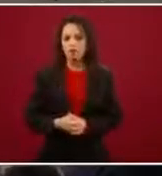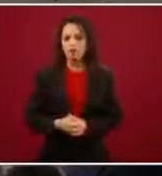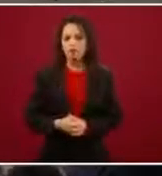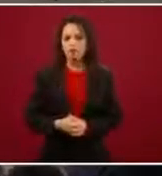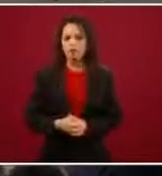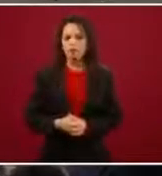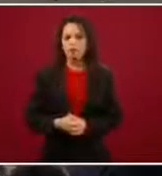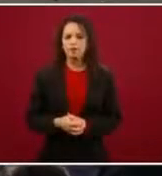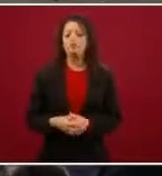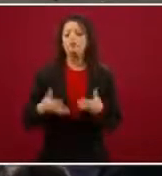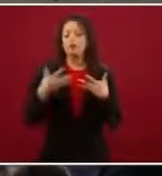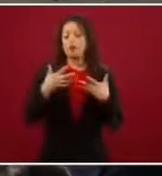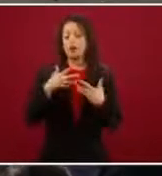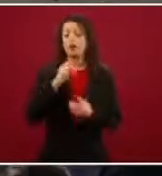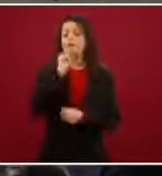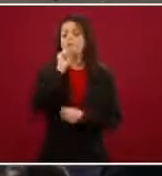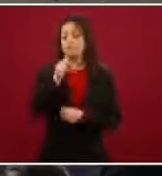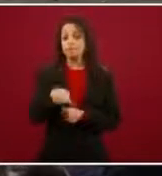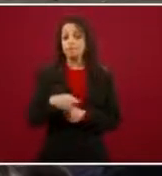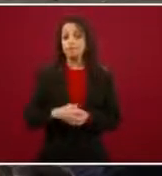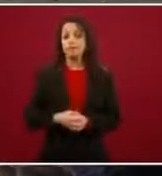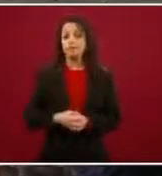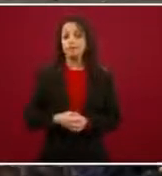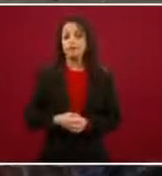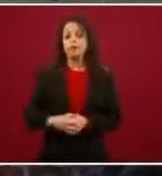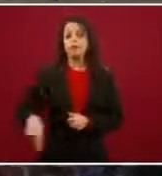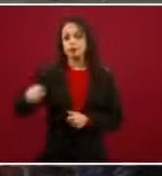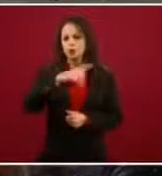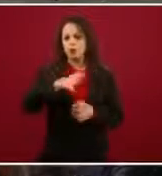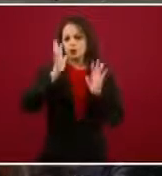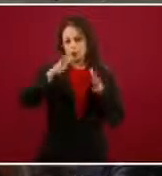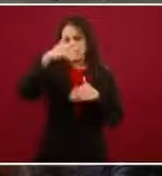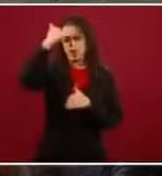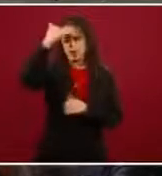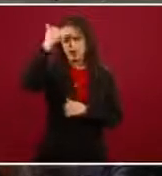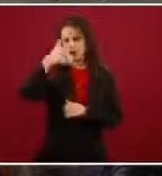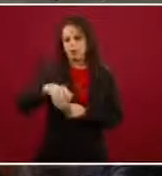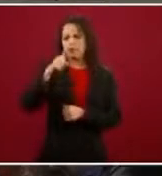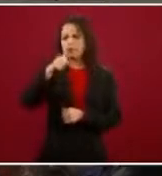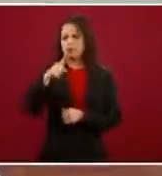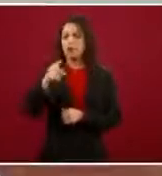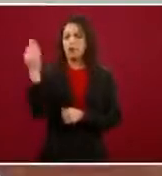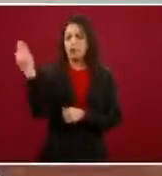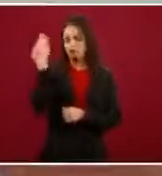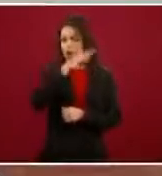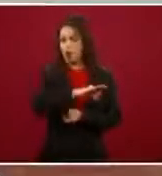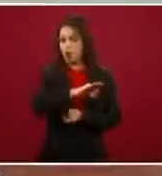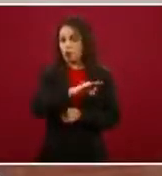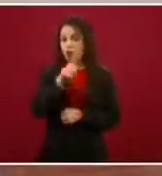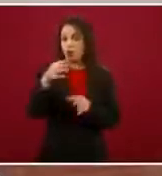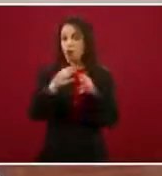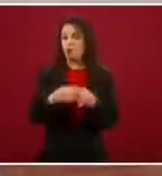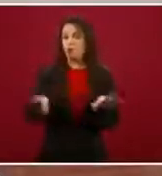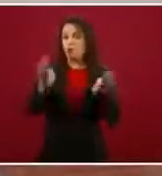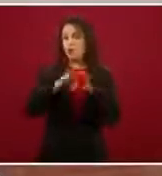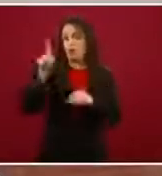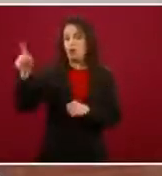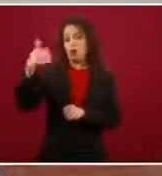Existe también, y fue recientemente hecho del conocimiento, un fraude importante al Infonavit que abarcaba más